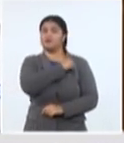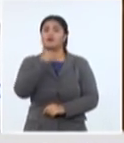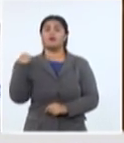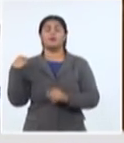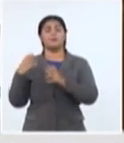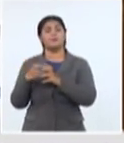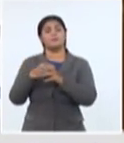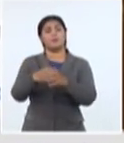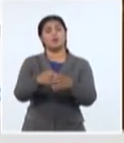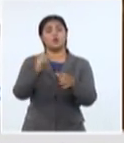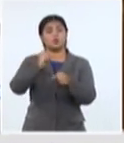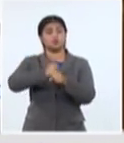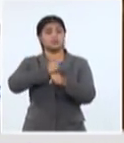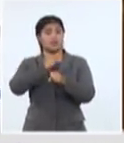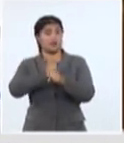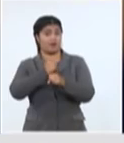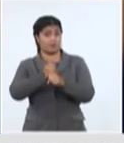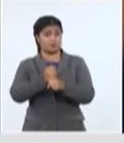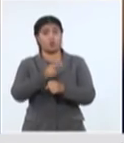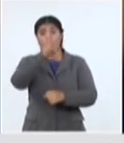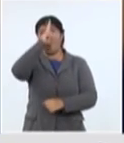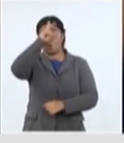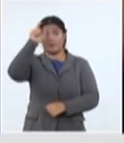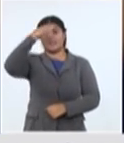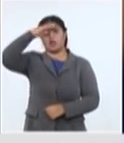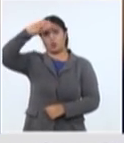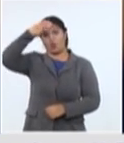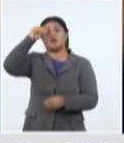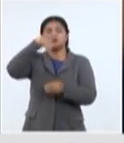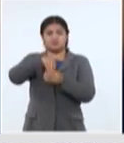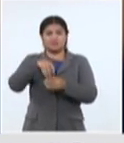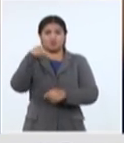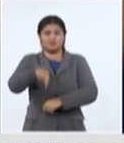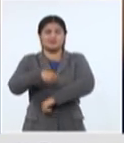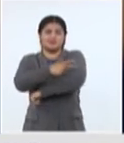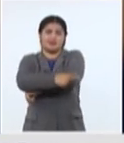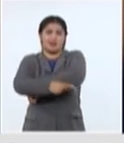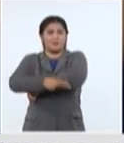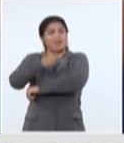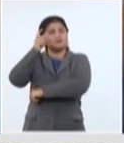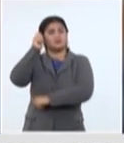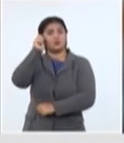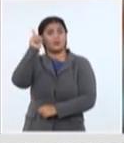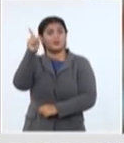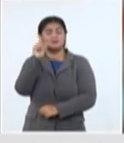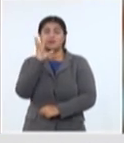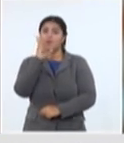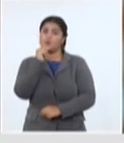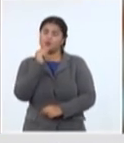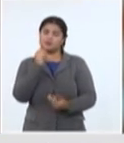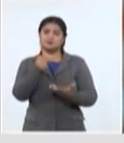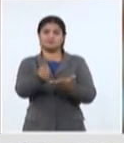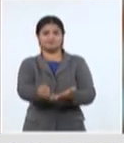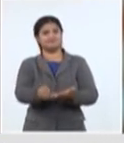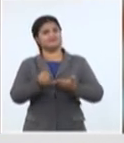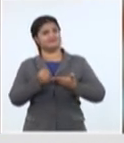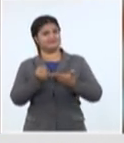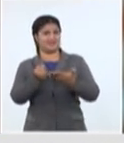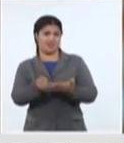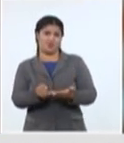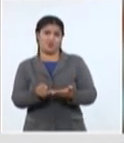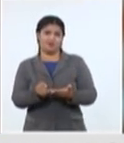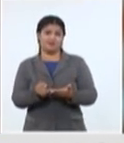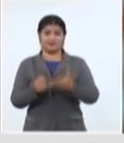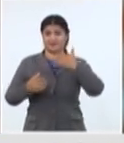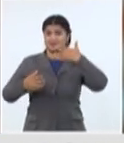trabajan médicos, es un hospital cubano en Qatar. Fue una experiencia muy bonita la que viví allí. Es una satisfacción muy grande verlos llegar